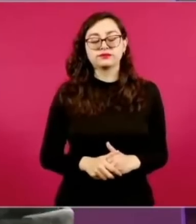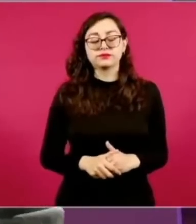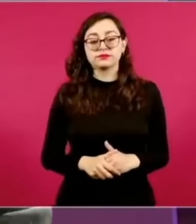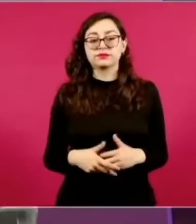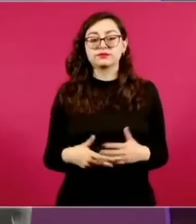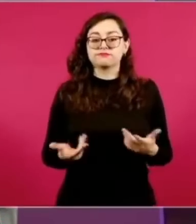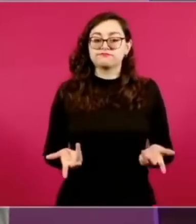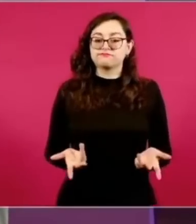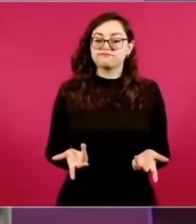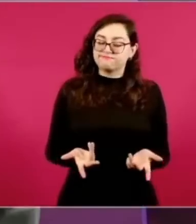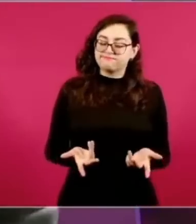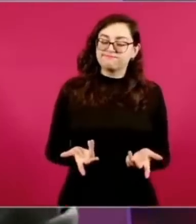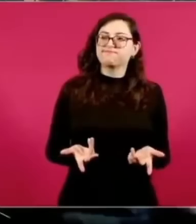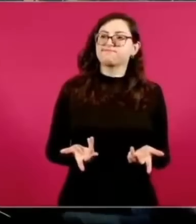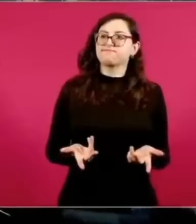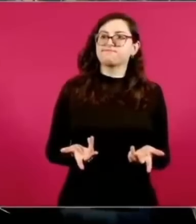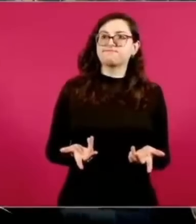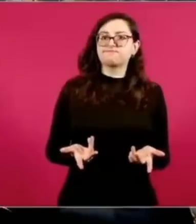Entonces,